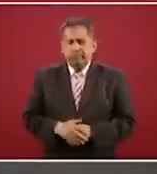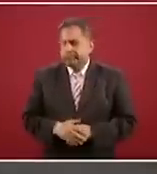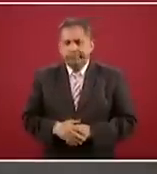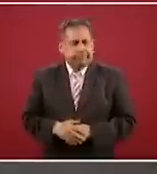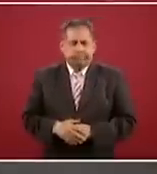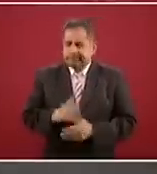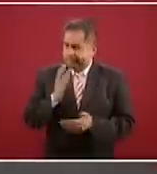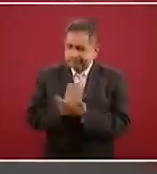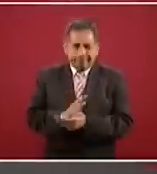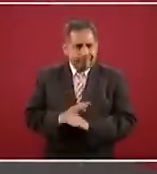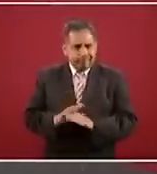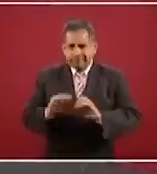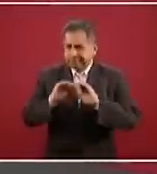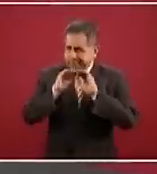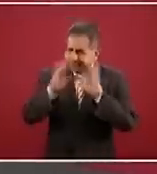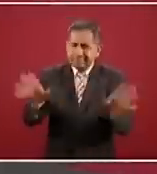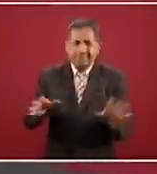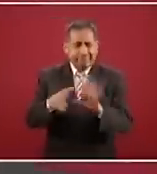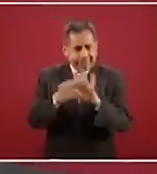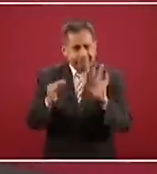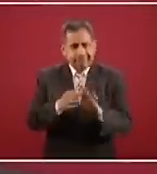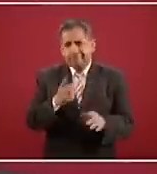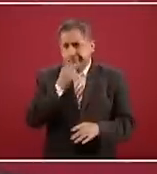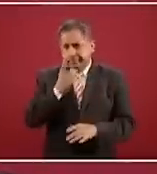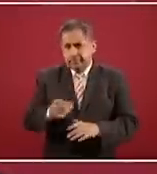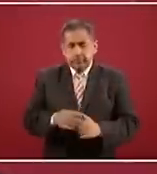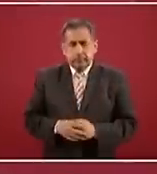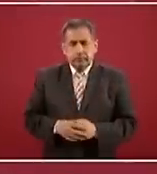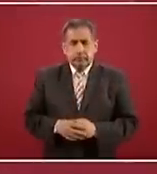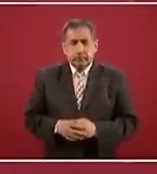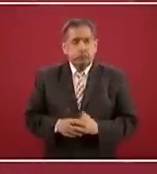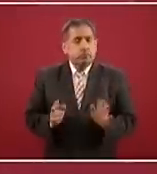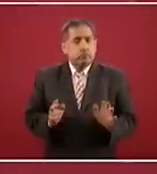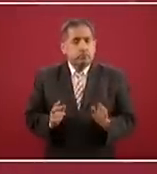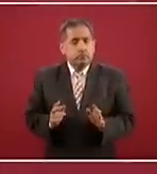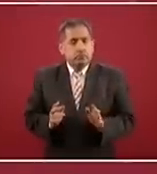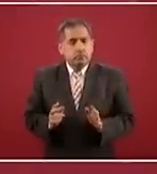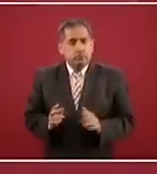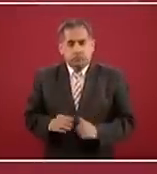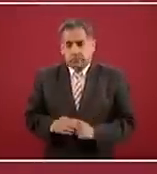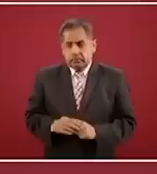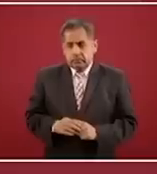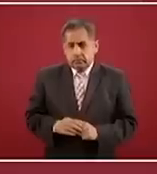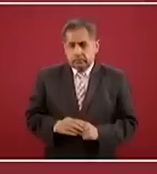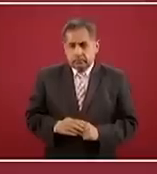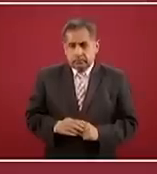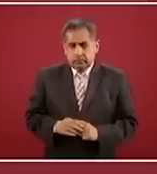claro de que estamos